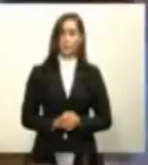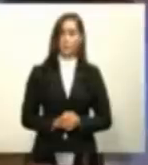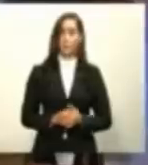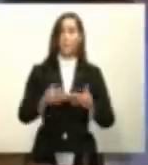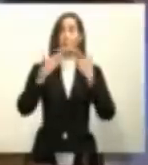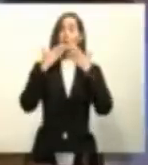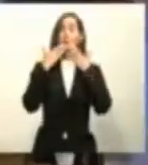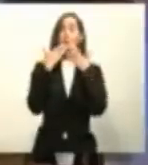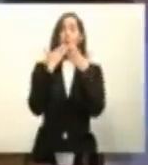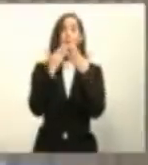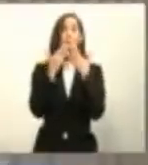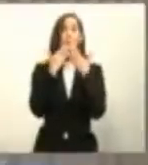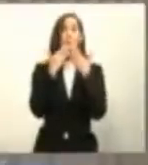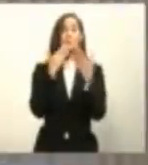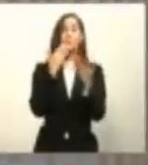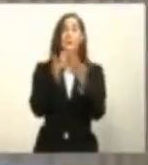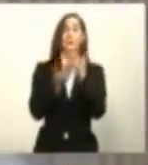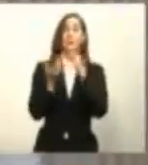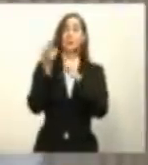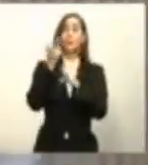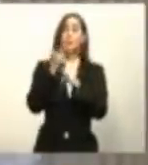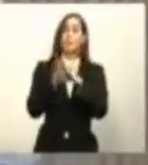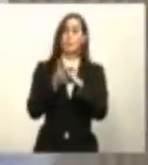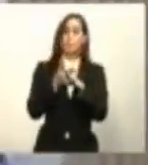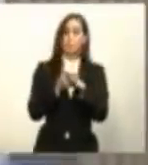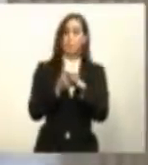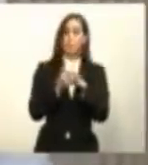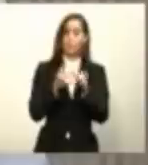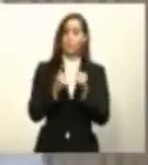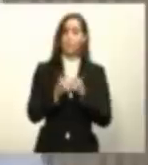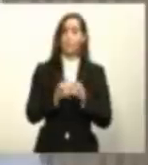Muchas gracias. Muy buenas tardes.